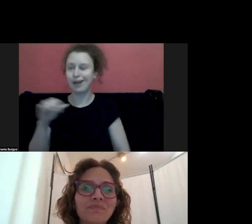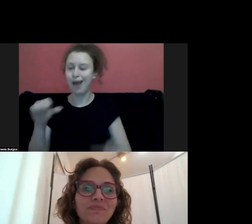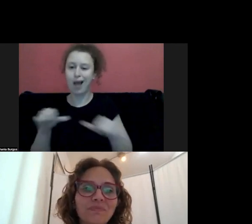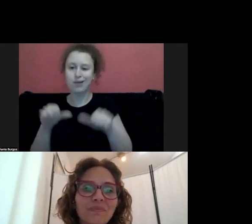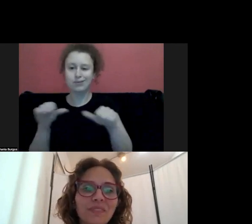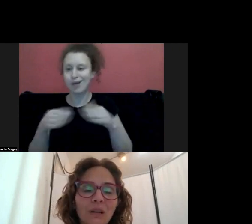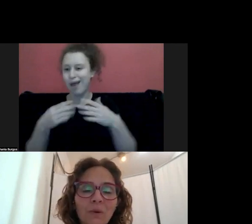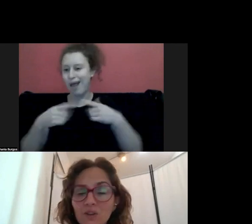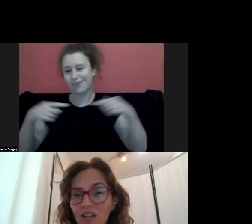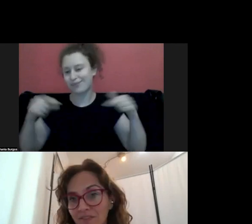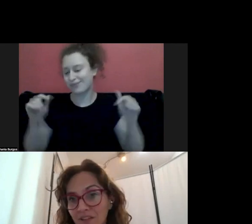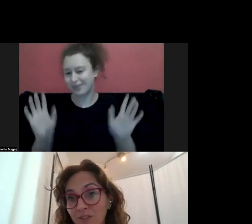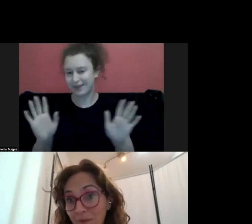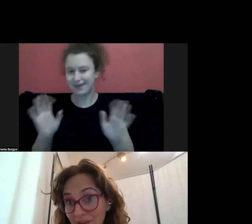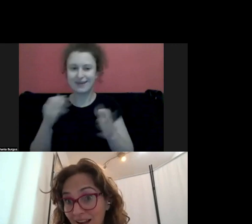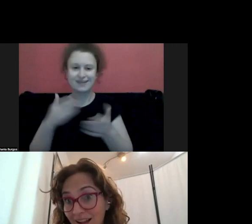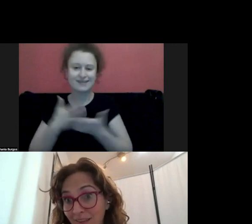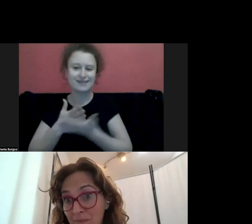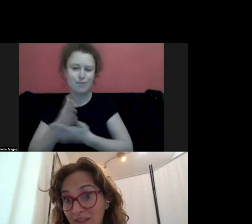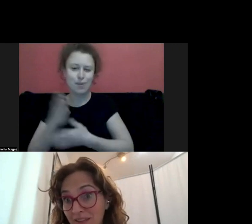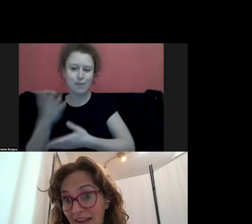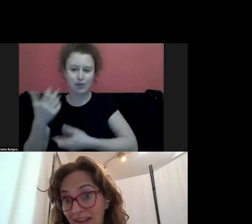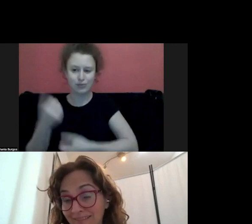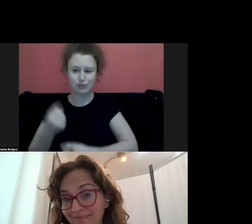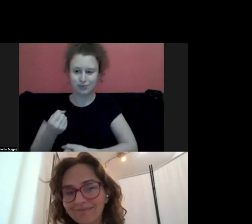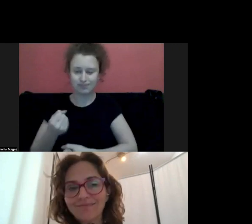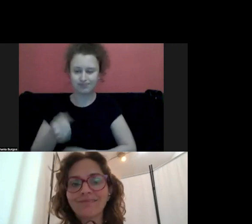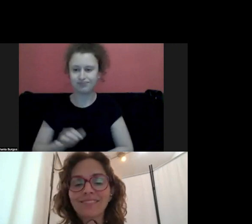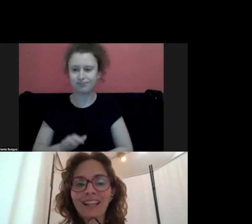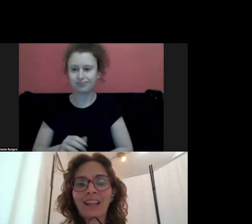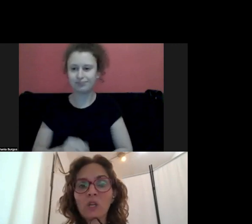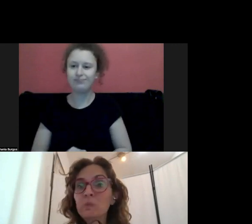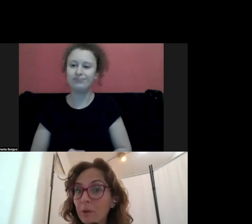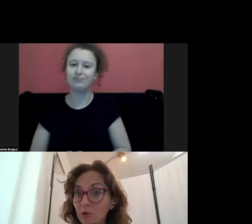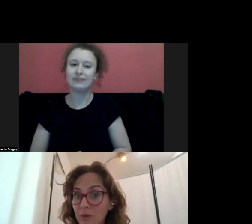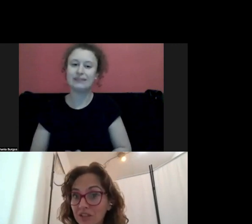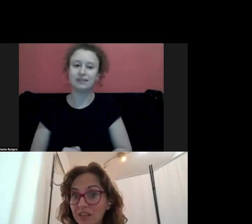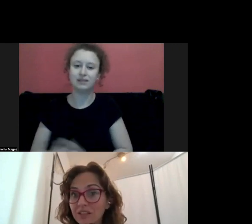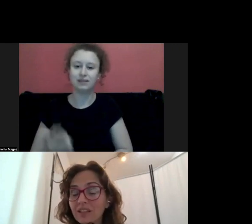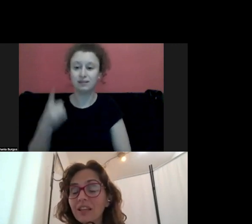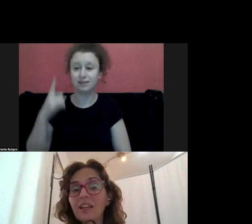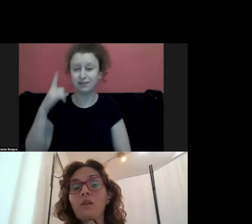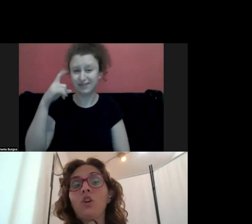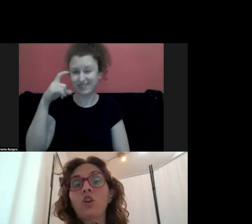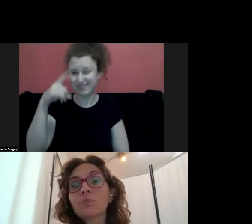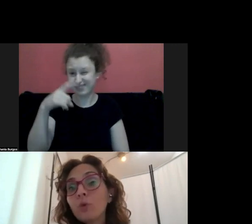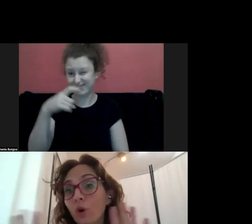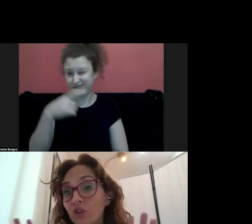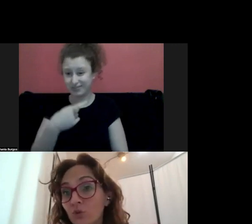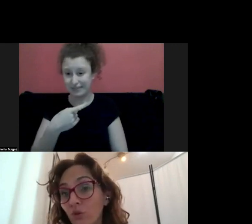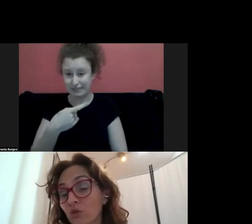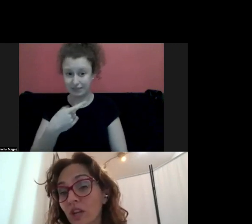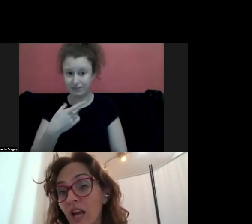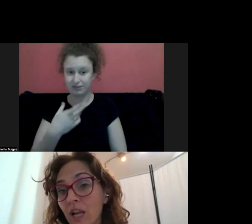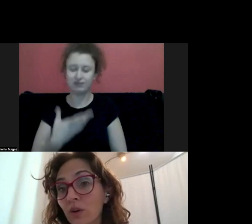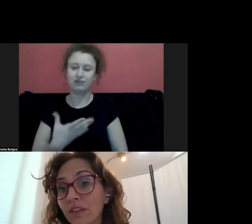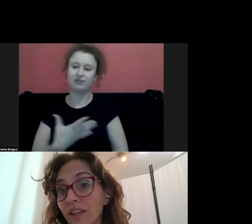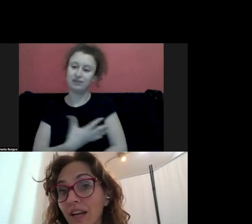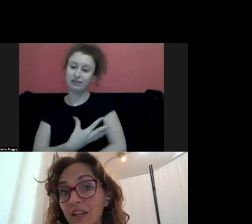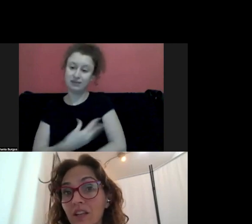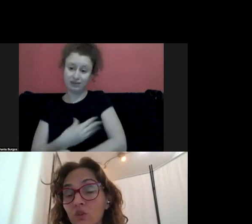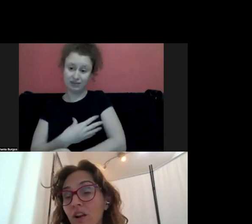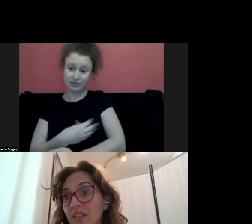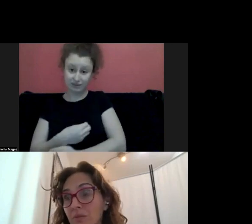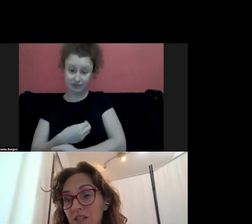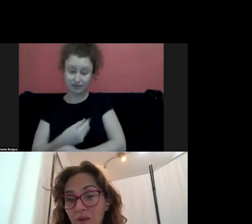Bien, ¿cuáles son las dificultades de la lactancia materna? Los primeros meses, los pocos estudios que hay lo que